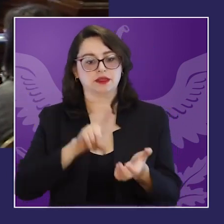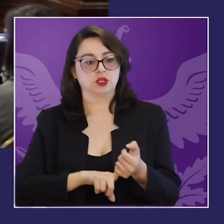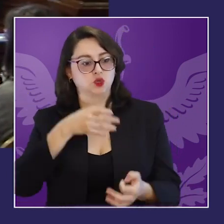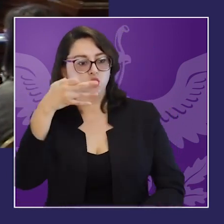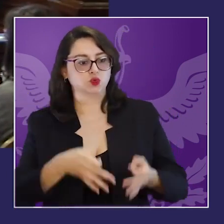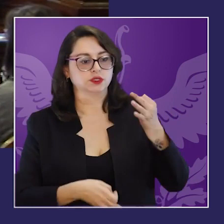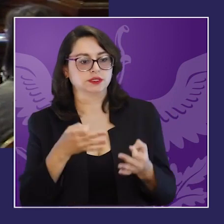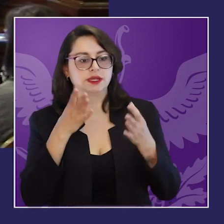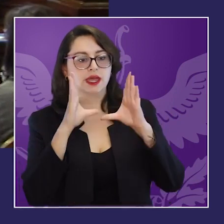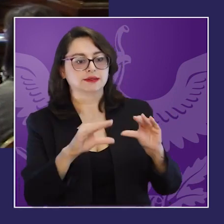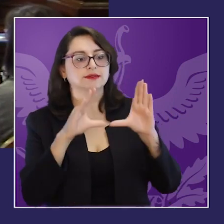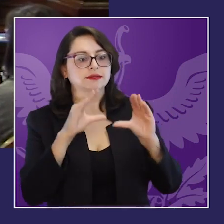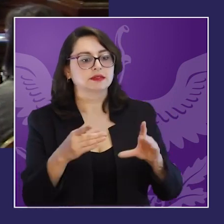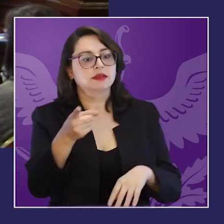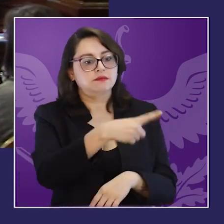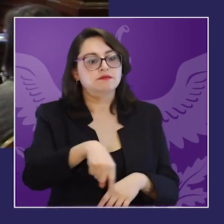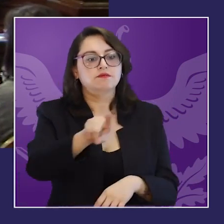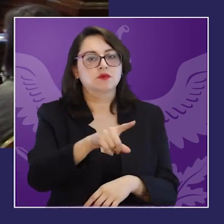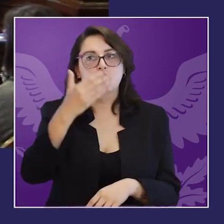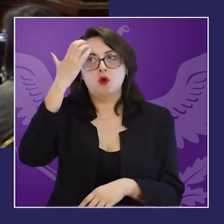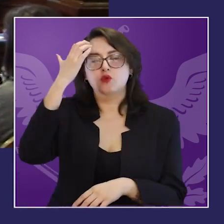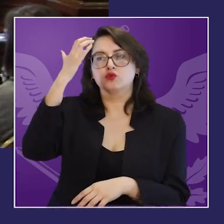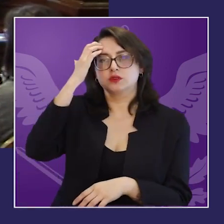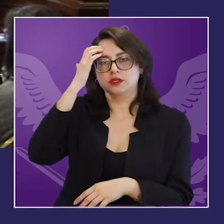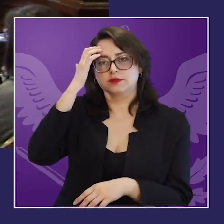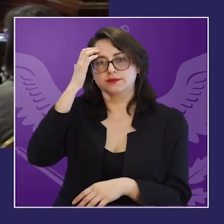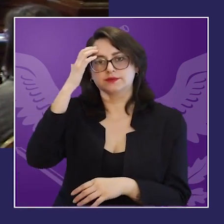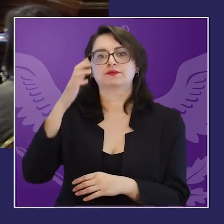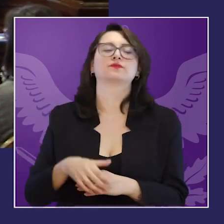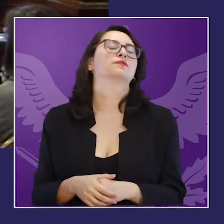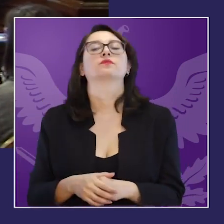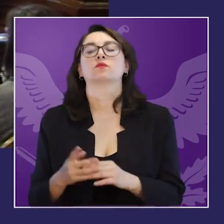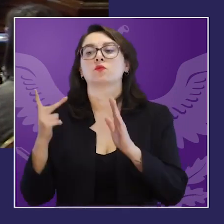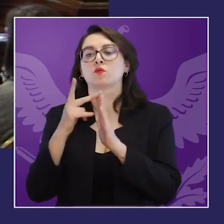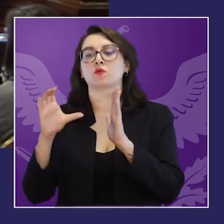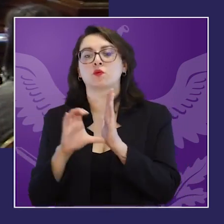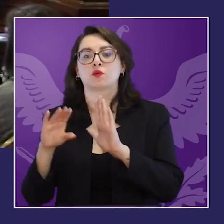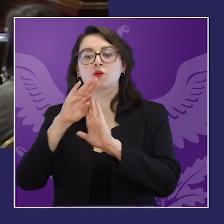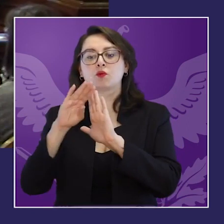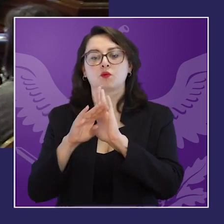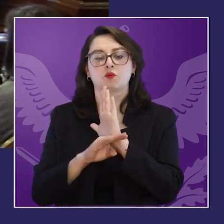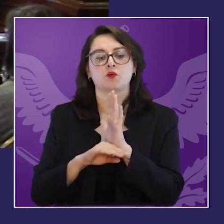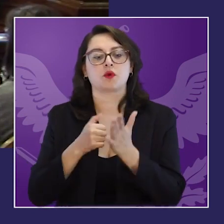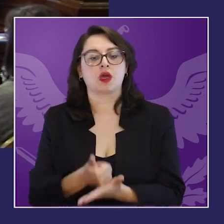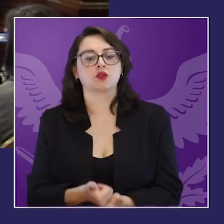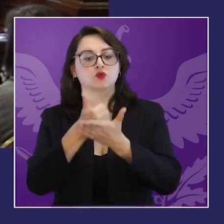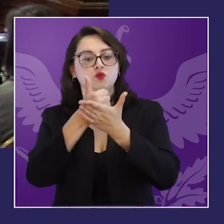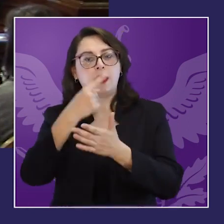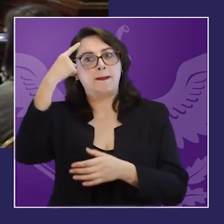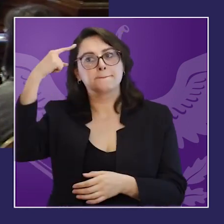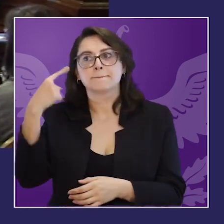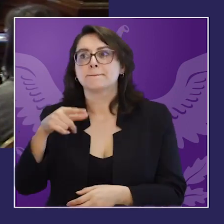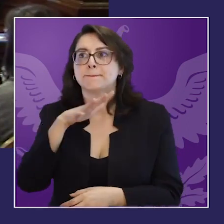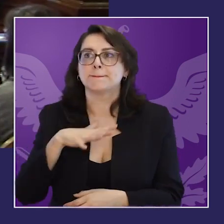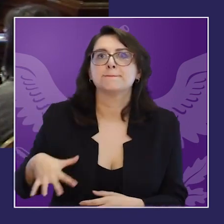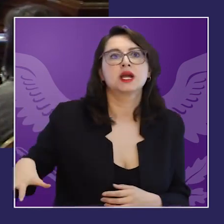personal de administración de justicia que intervenga en este tipo de hechos, y el objetivo es que estos